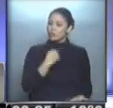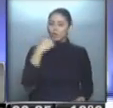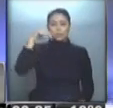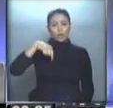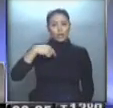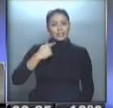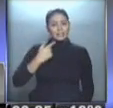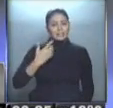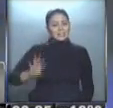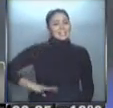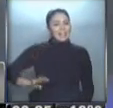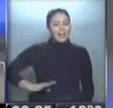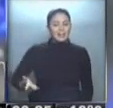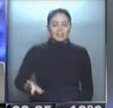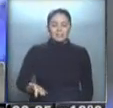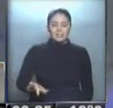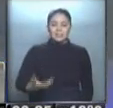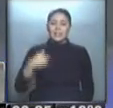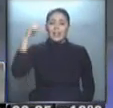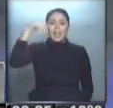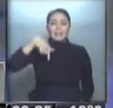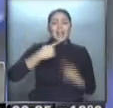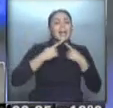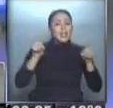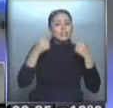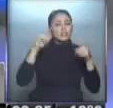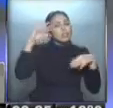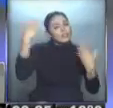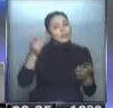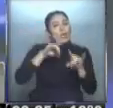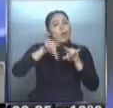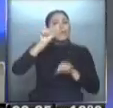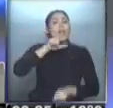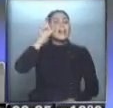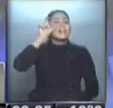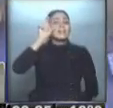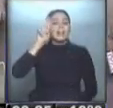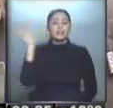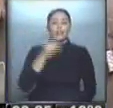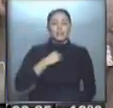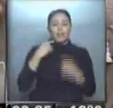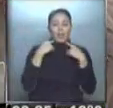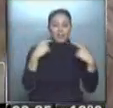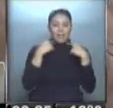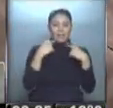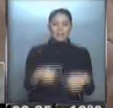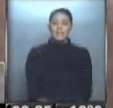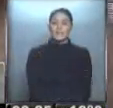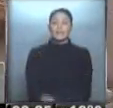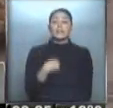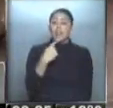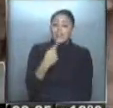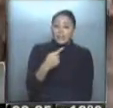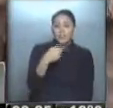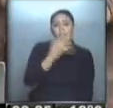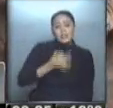hoy sin más palabras dedicarle este tema a Walter mejor no te lo voy a